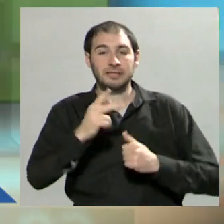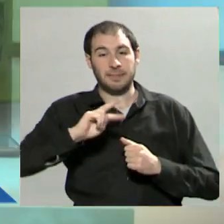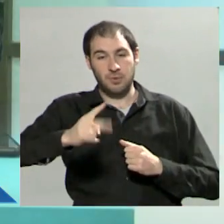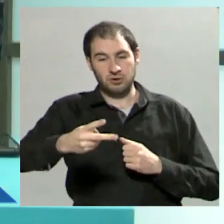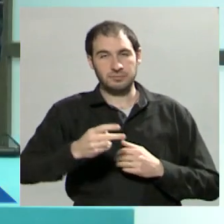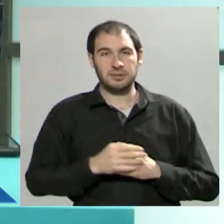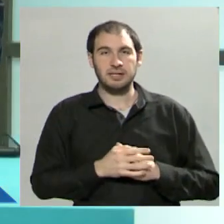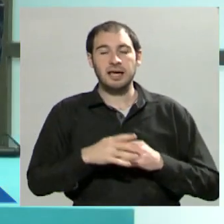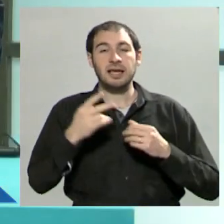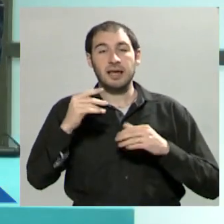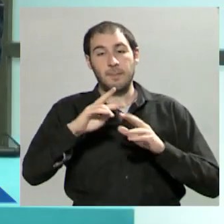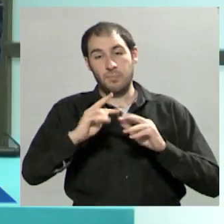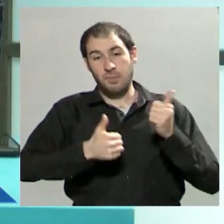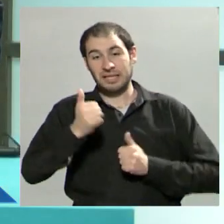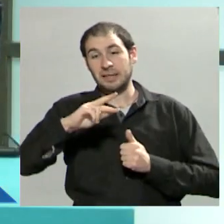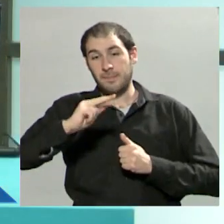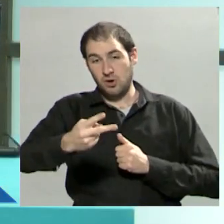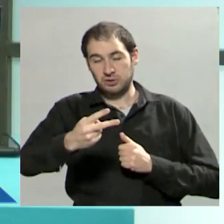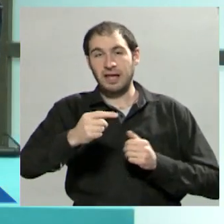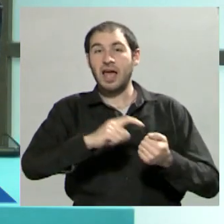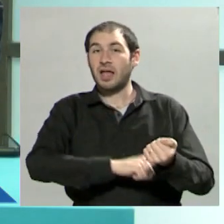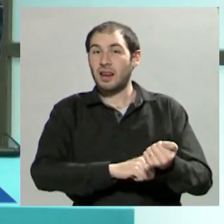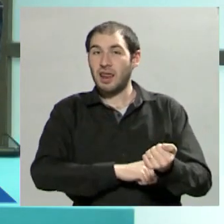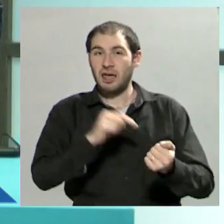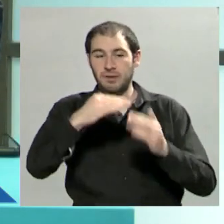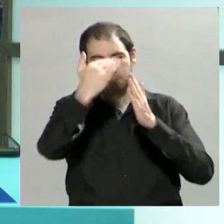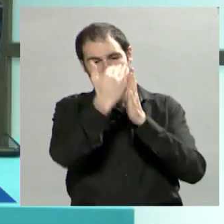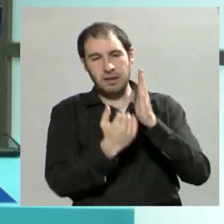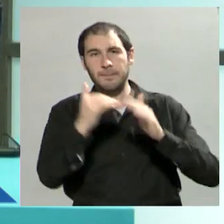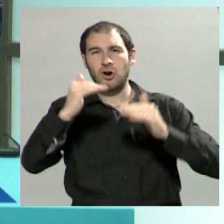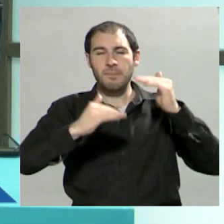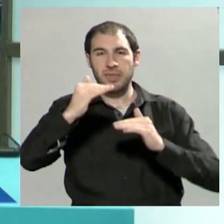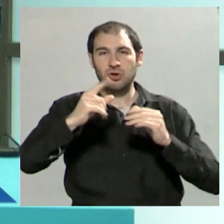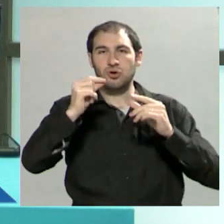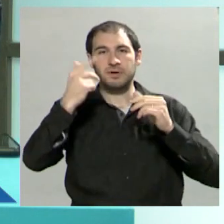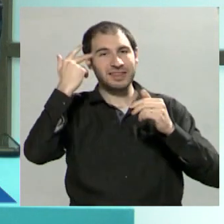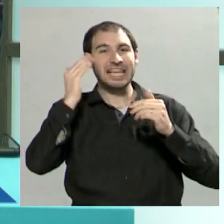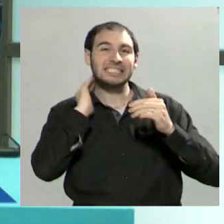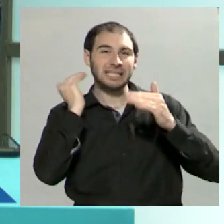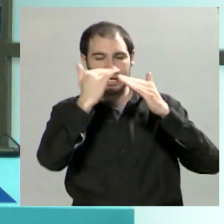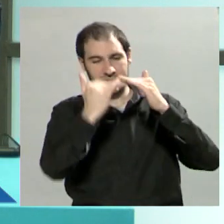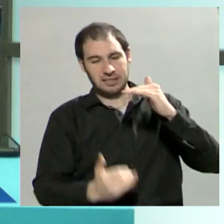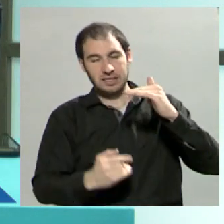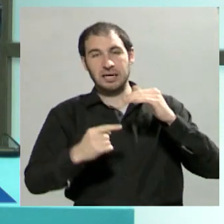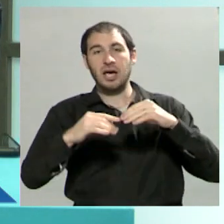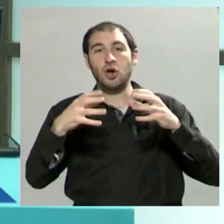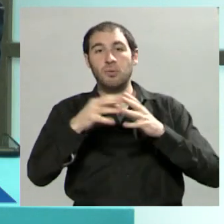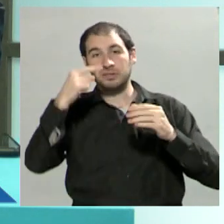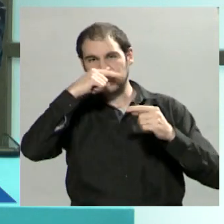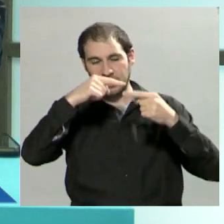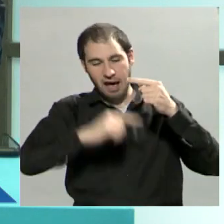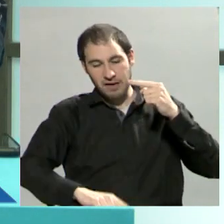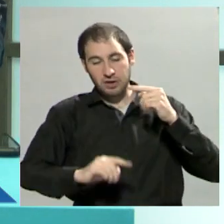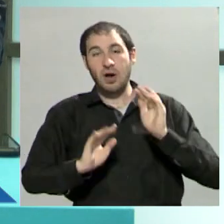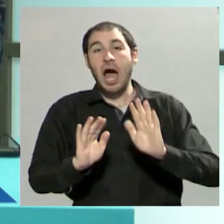viene. Temporada que viene que lo va a tener a Independiente en la tabla de promedios en el lugar número 16, con 7 equipos por debajo y que